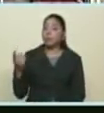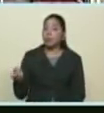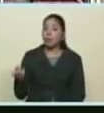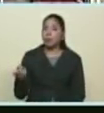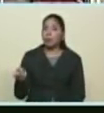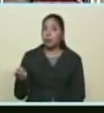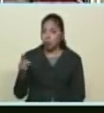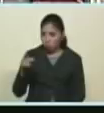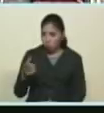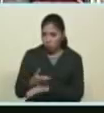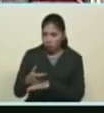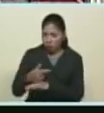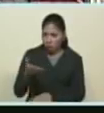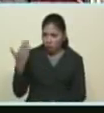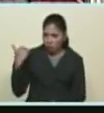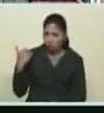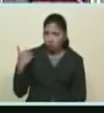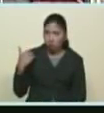como gobernador.